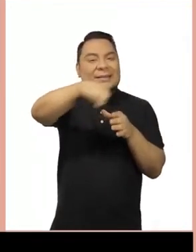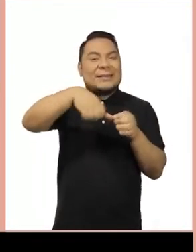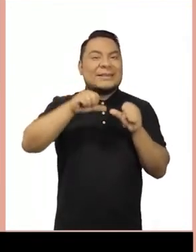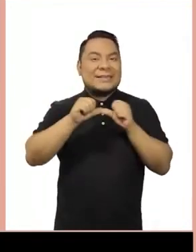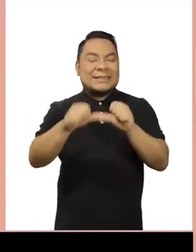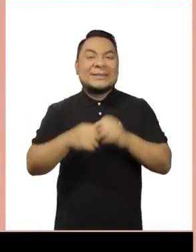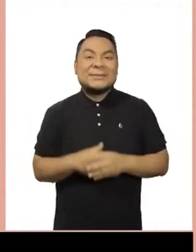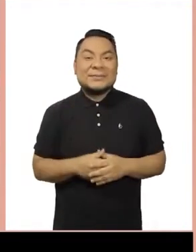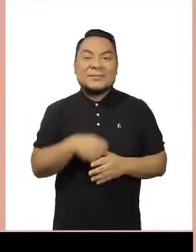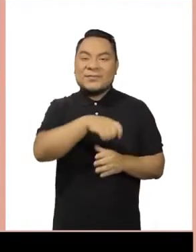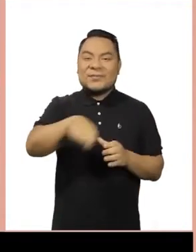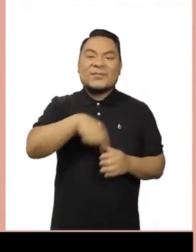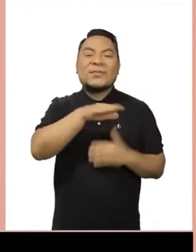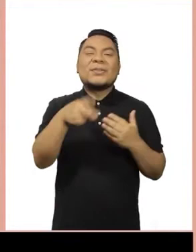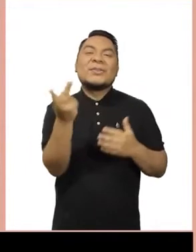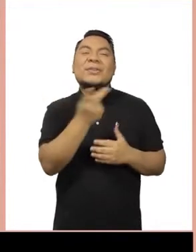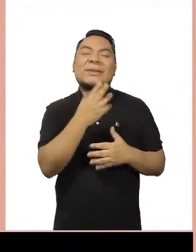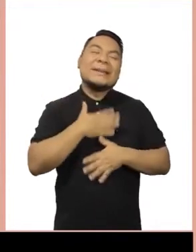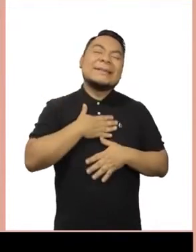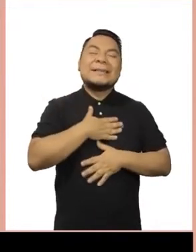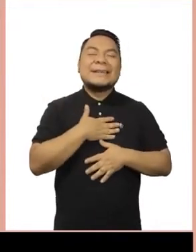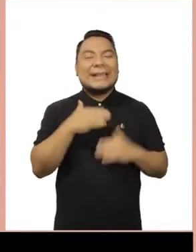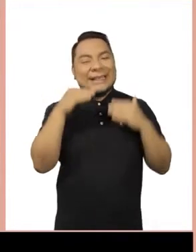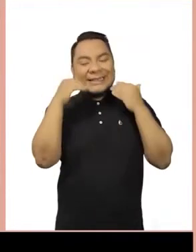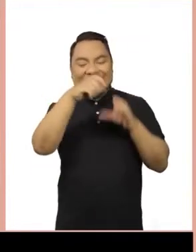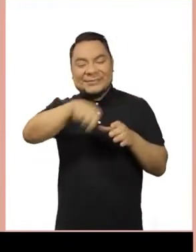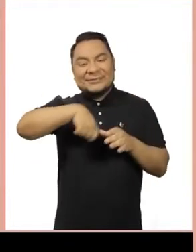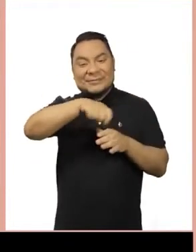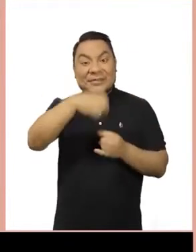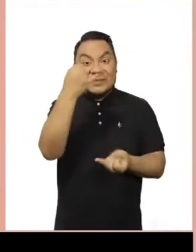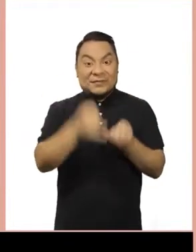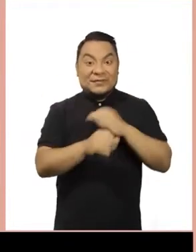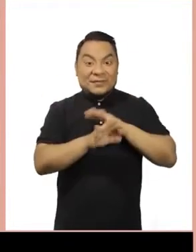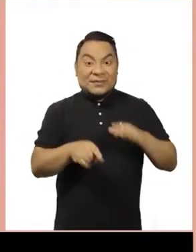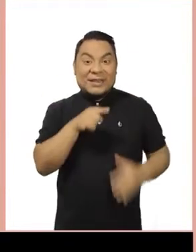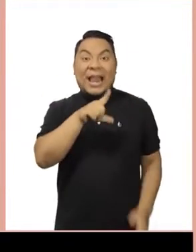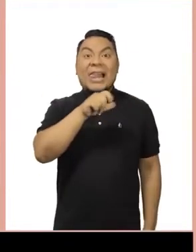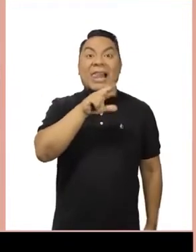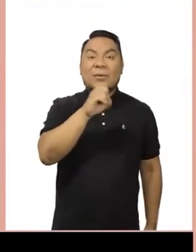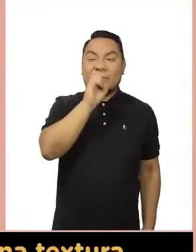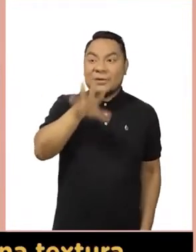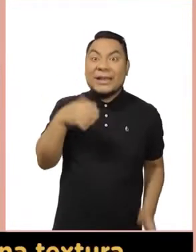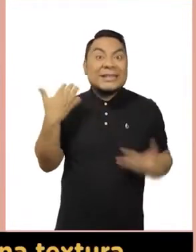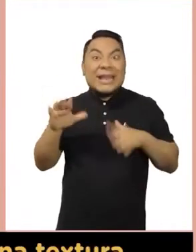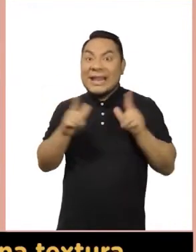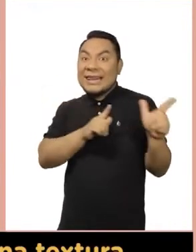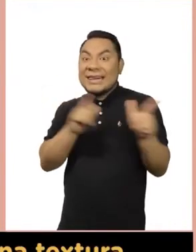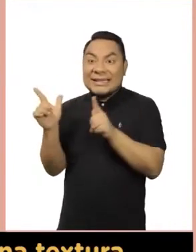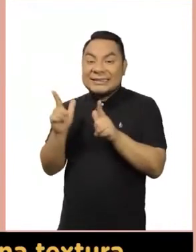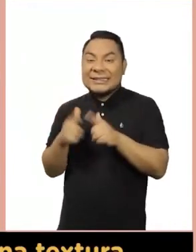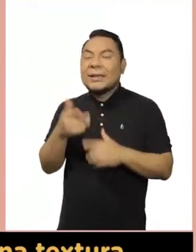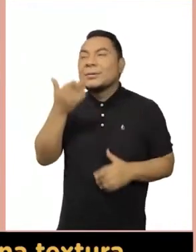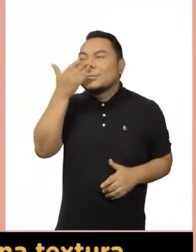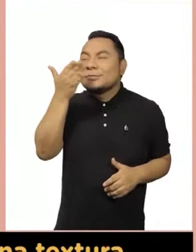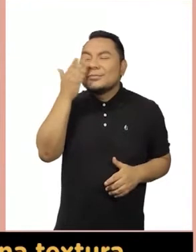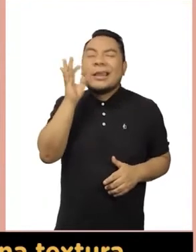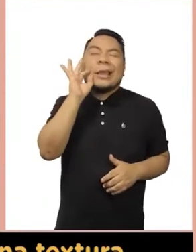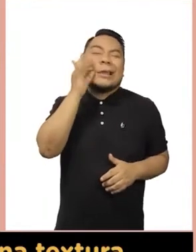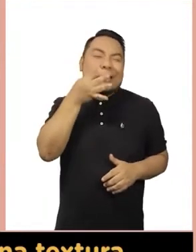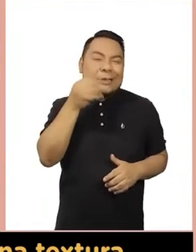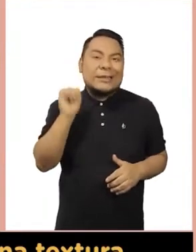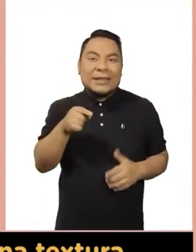batiendo. Ambas se divertían mucho. Finalmente, Laura exclamó, ¡ya está lista!